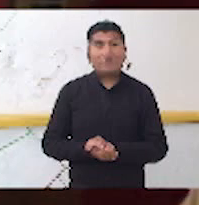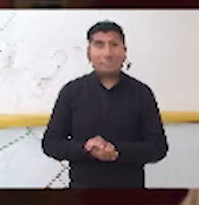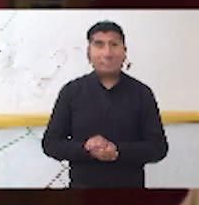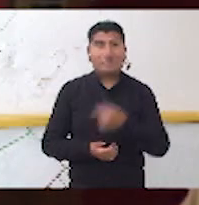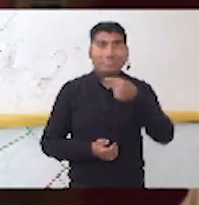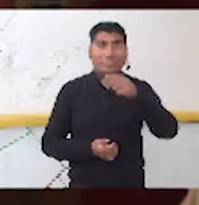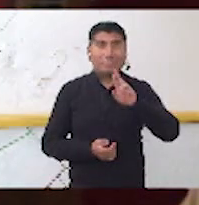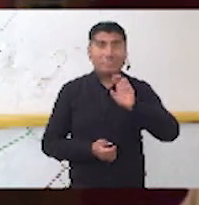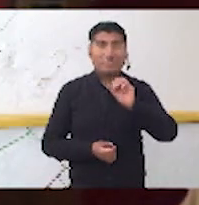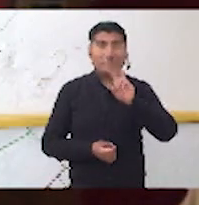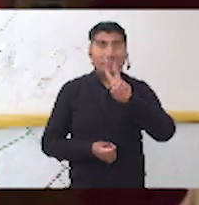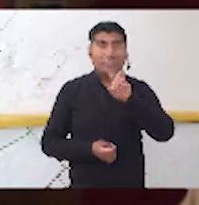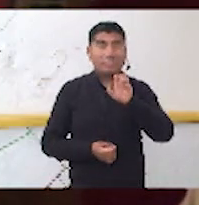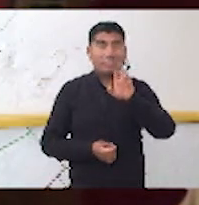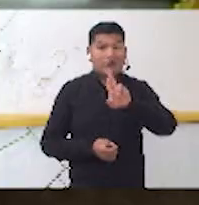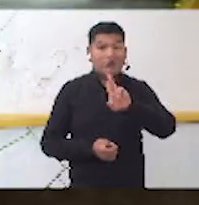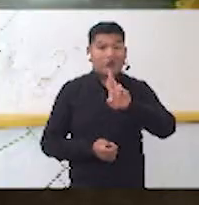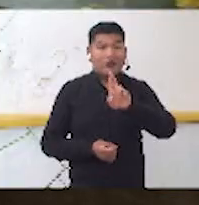Grover Quispe,